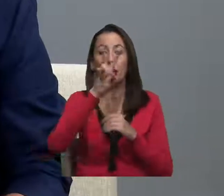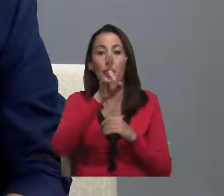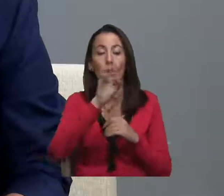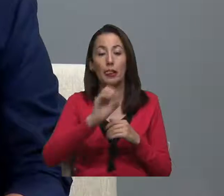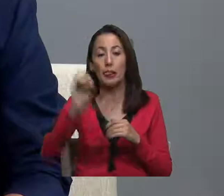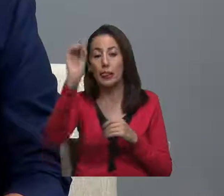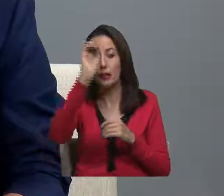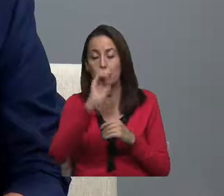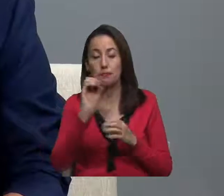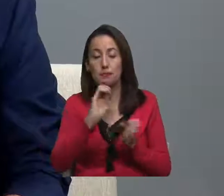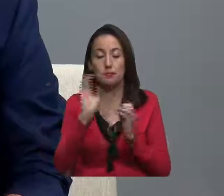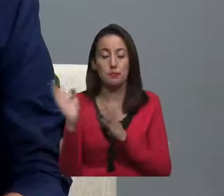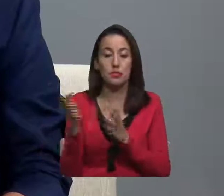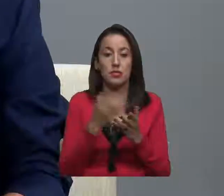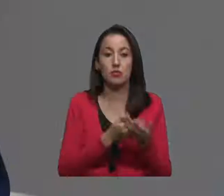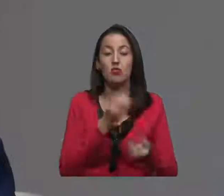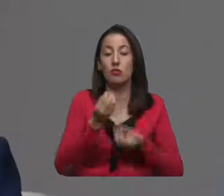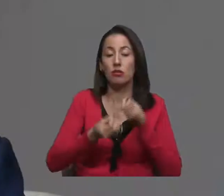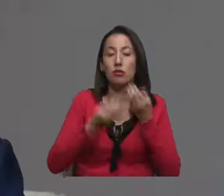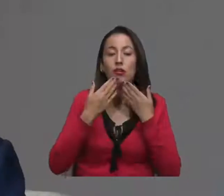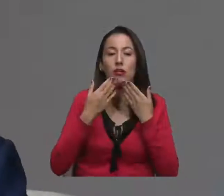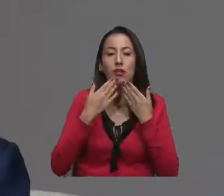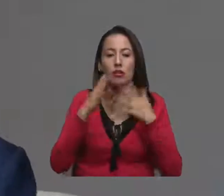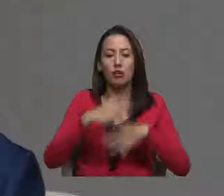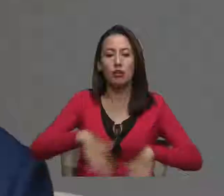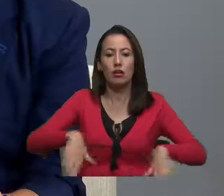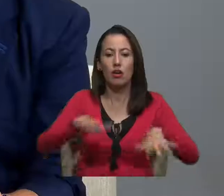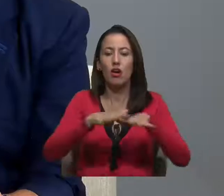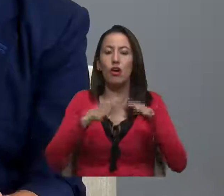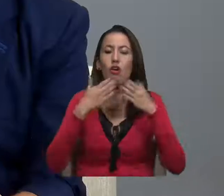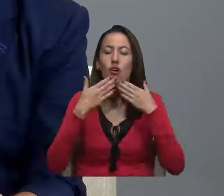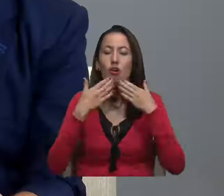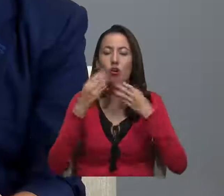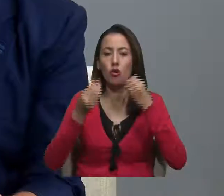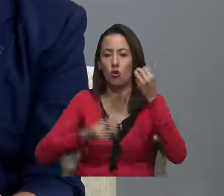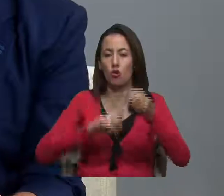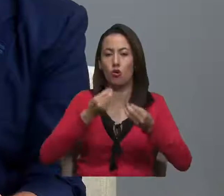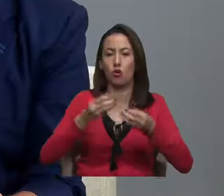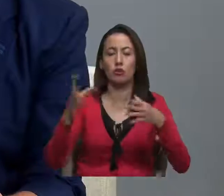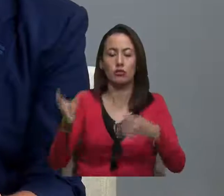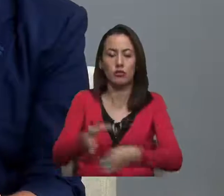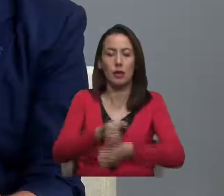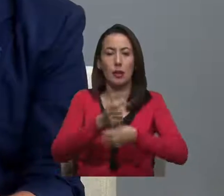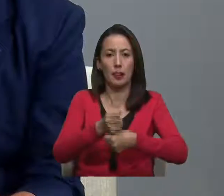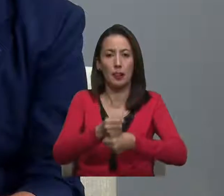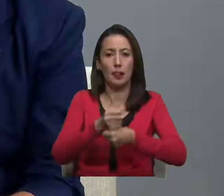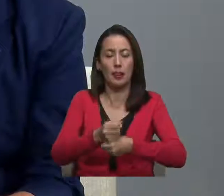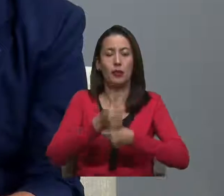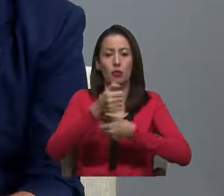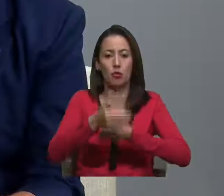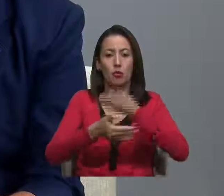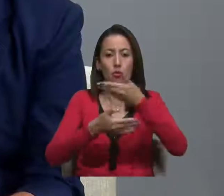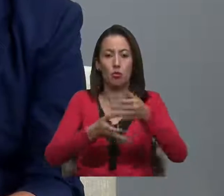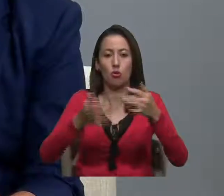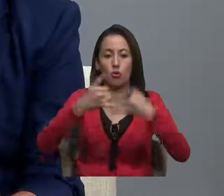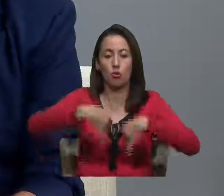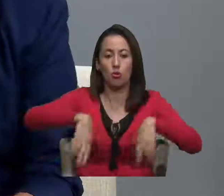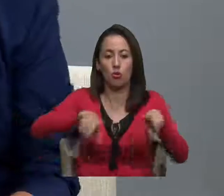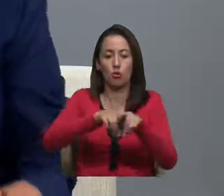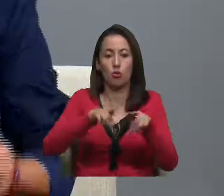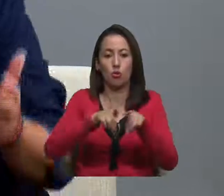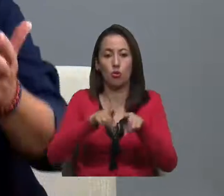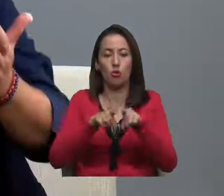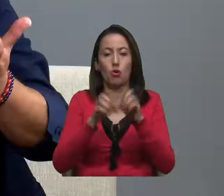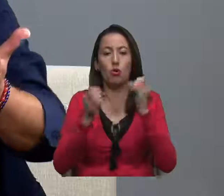en el tema agrícola 3 es necesario diseñar un seguro para los agricultores para la producción agrícola en caso